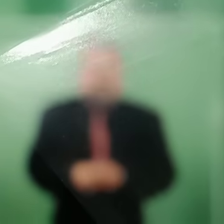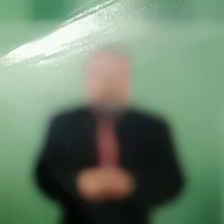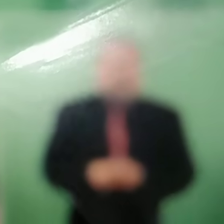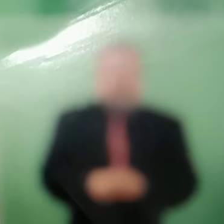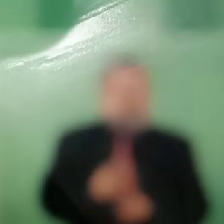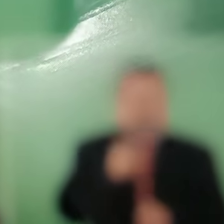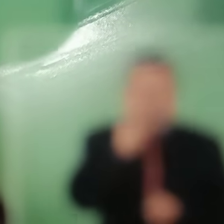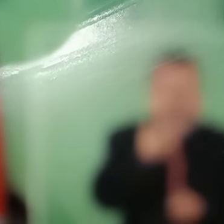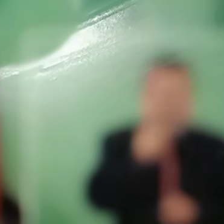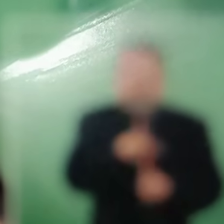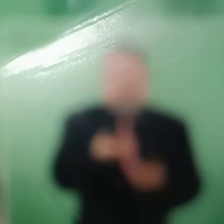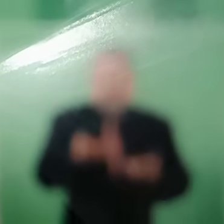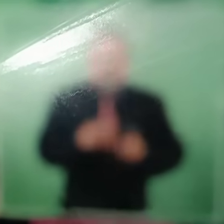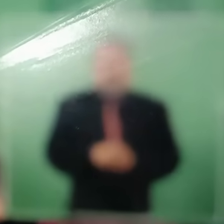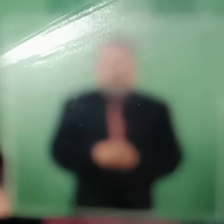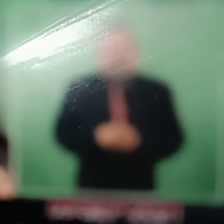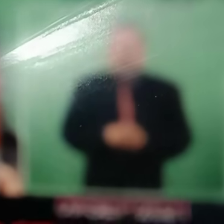no